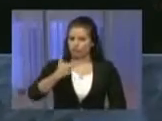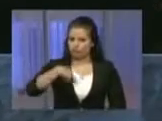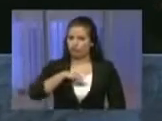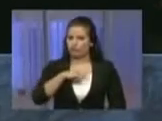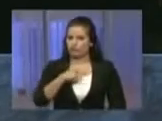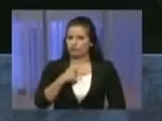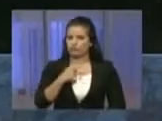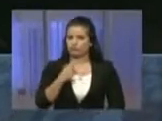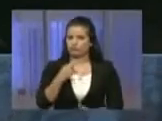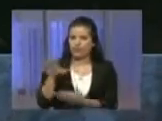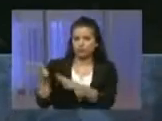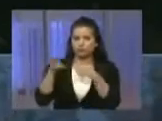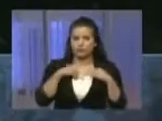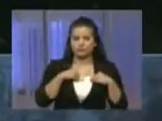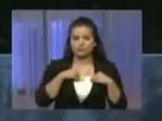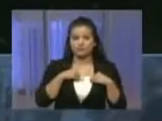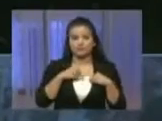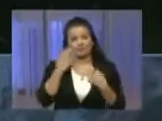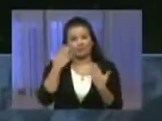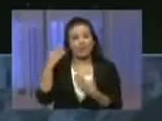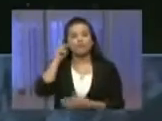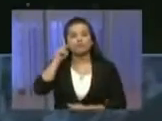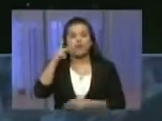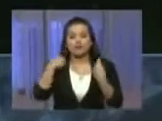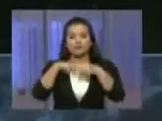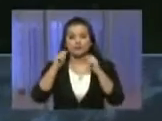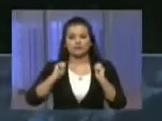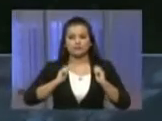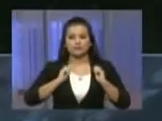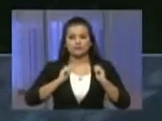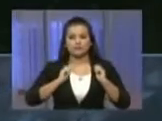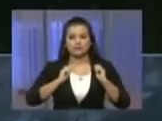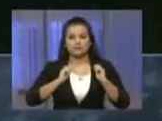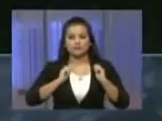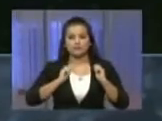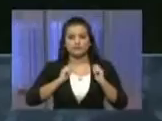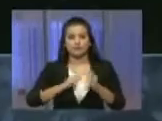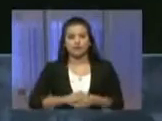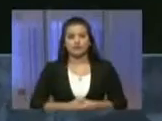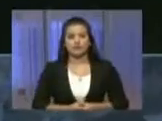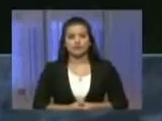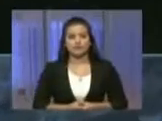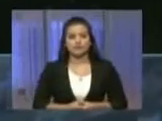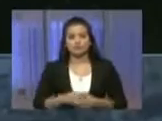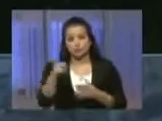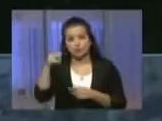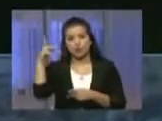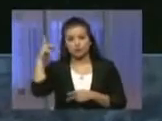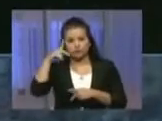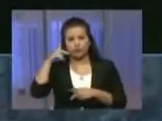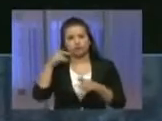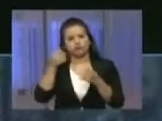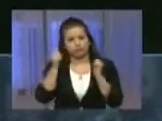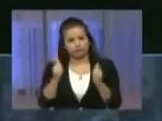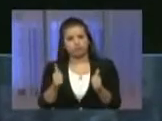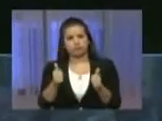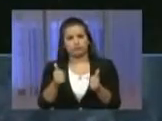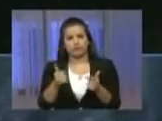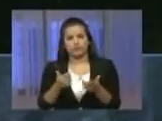bien profesor aristóbulo usted es tremendo profesor pedagogo didáctico